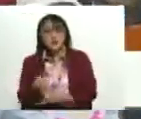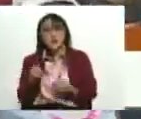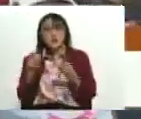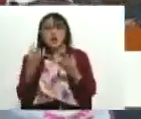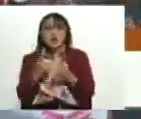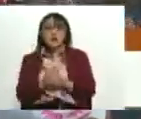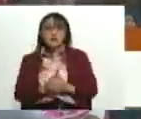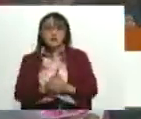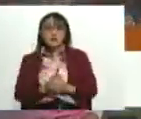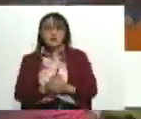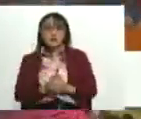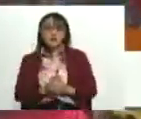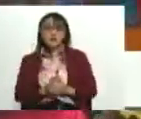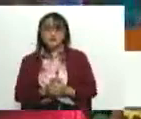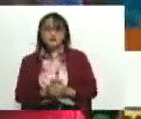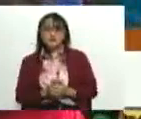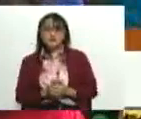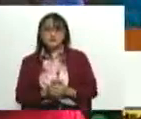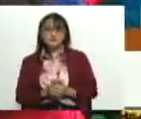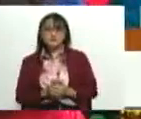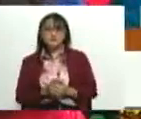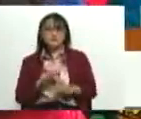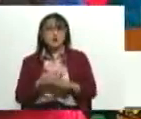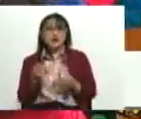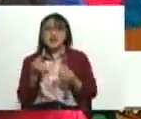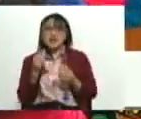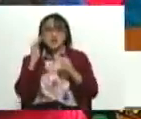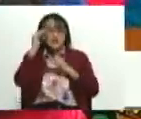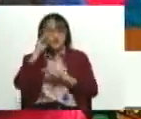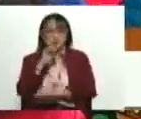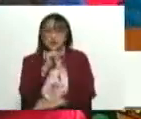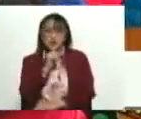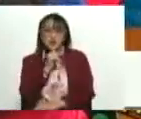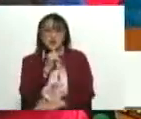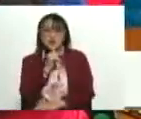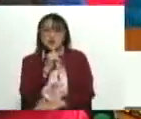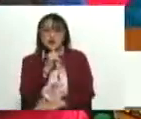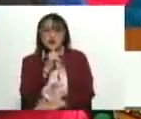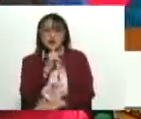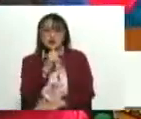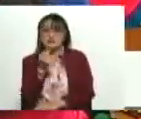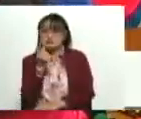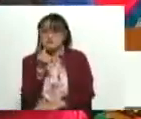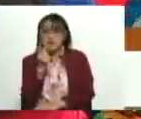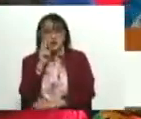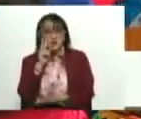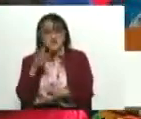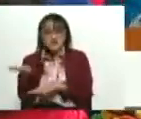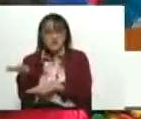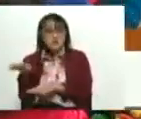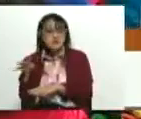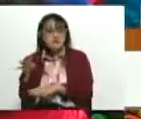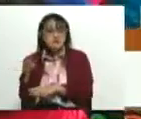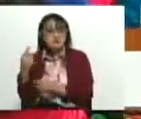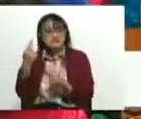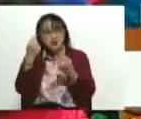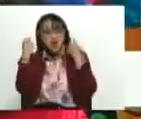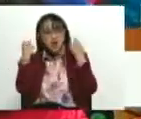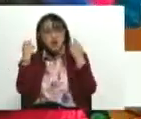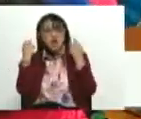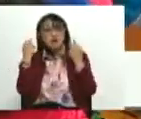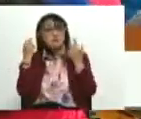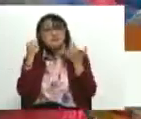¿Cuántos se nos quedaron? Porque nadie les prestó atención, porque nadie ni siquiera los vio. Fue Chávez el